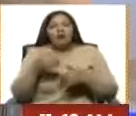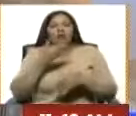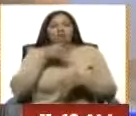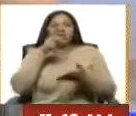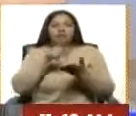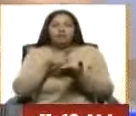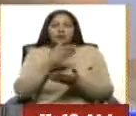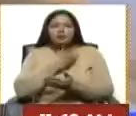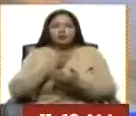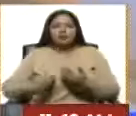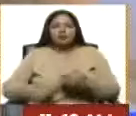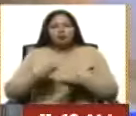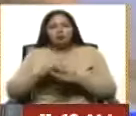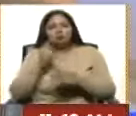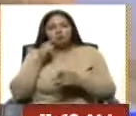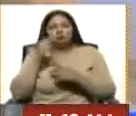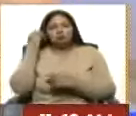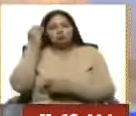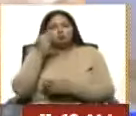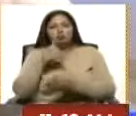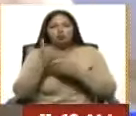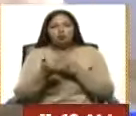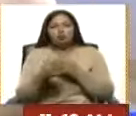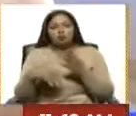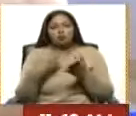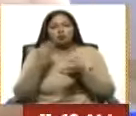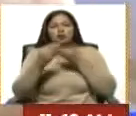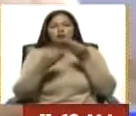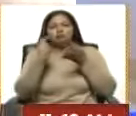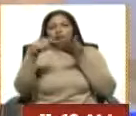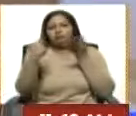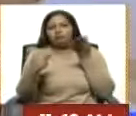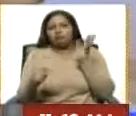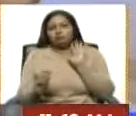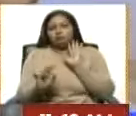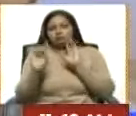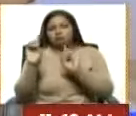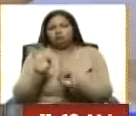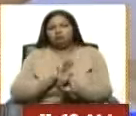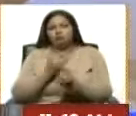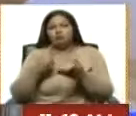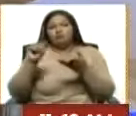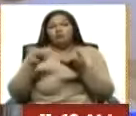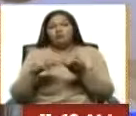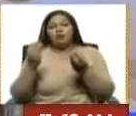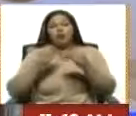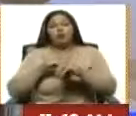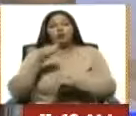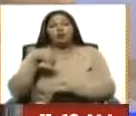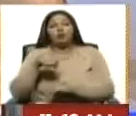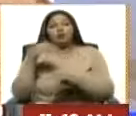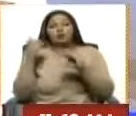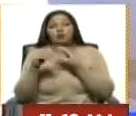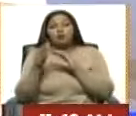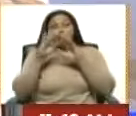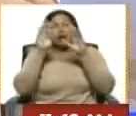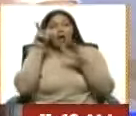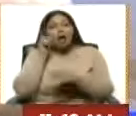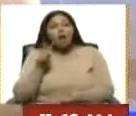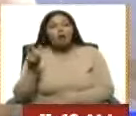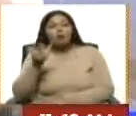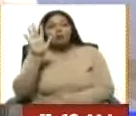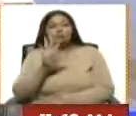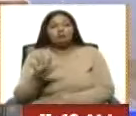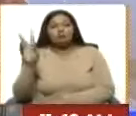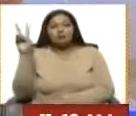la República, bueno, porque yo considero que con mi proyecto puedo hacer tal cosa, y firme el acuerdo de hoy, le está mandando un mensaje al pueblo